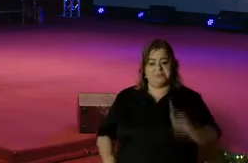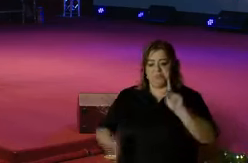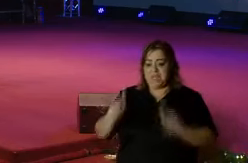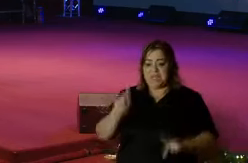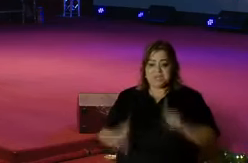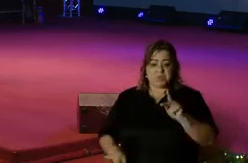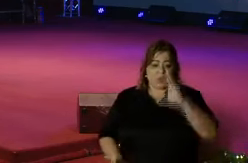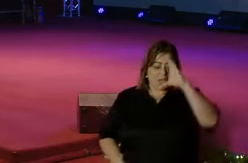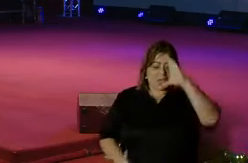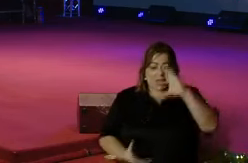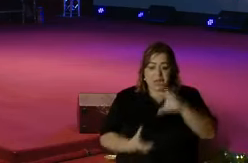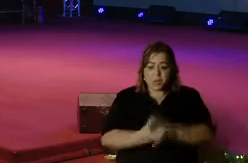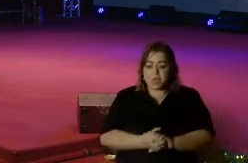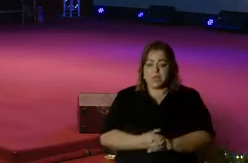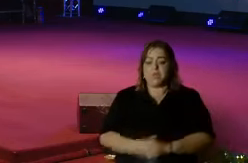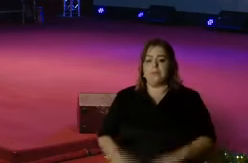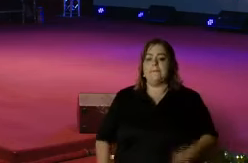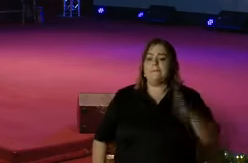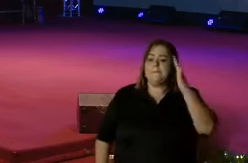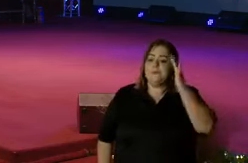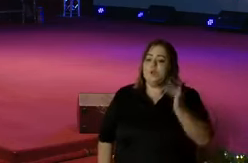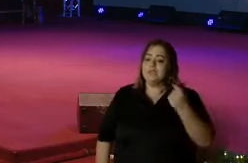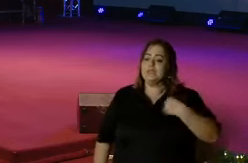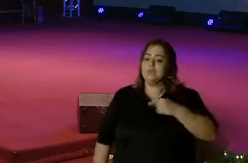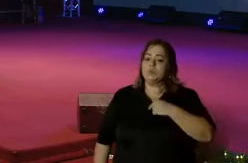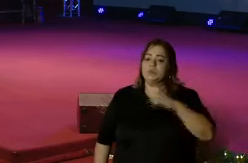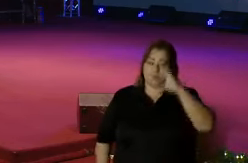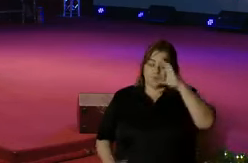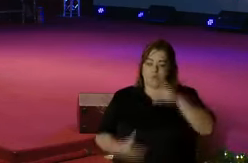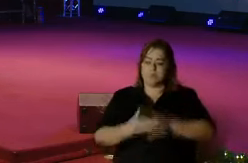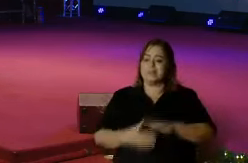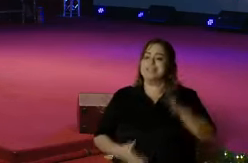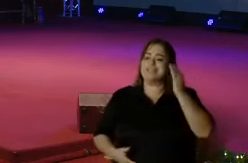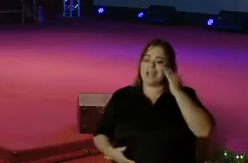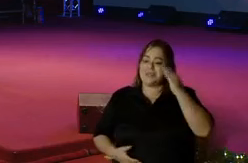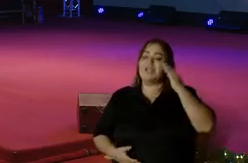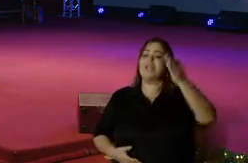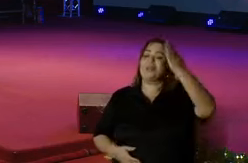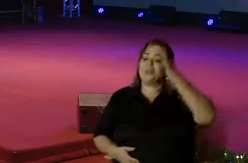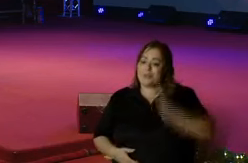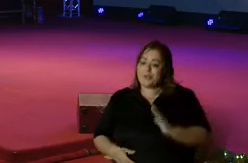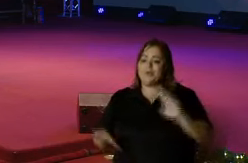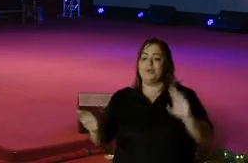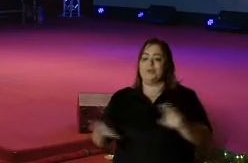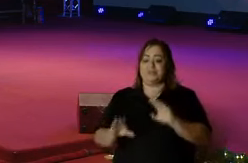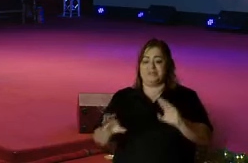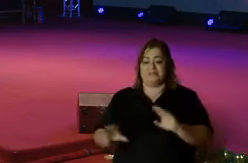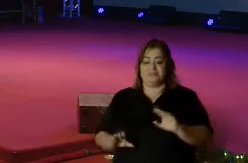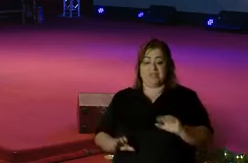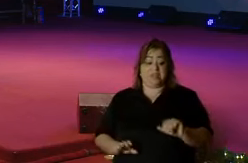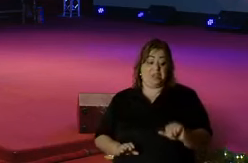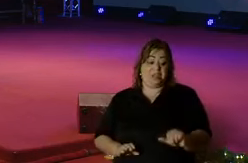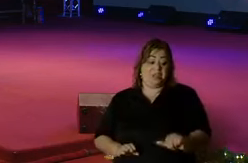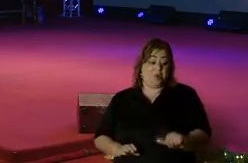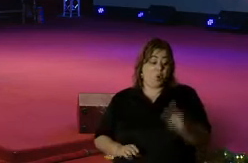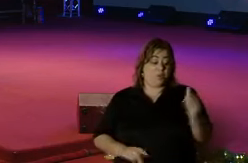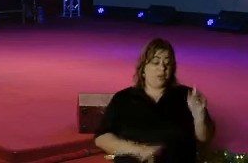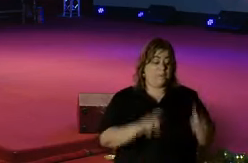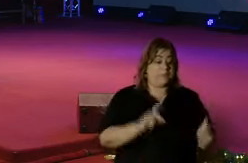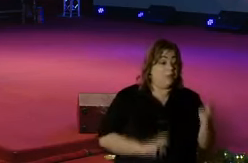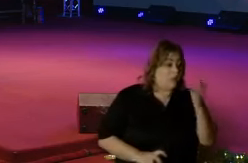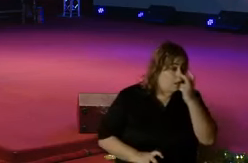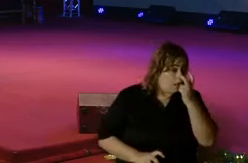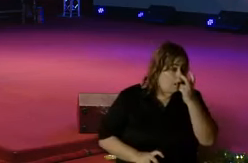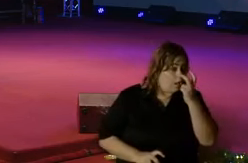creen. Porque nosotros los que creemos, sabemos que Dios lo va a hacer. Pero los que no creen se van a espantar. Se van